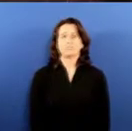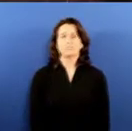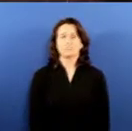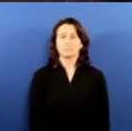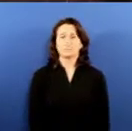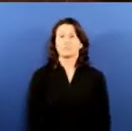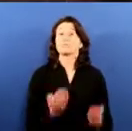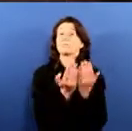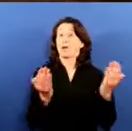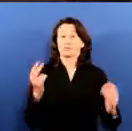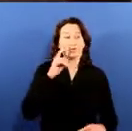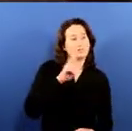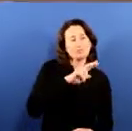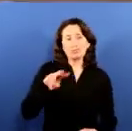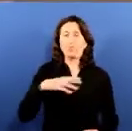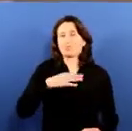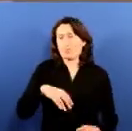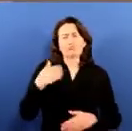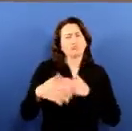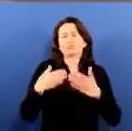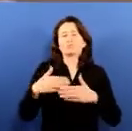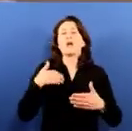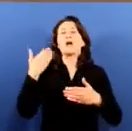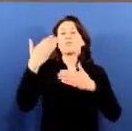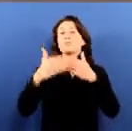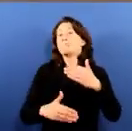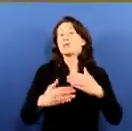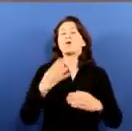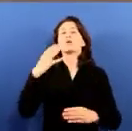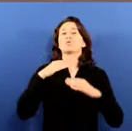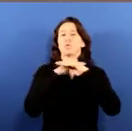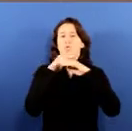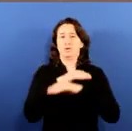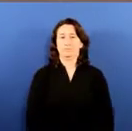la Tierra. La exposición original se ha adaptado al espacio del Arqueologo